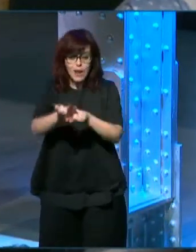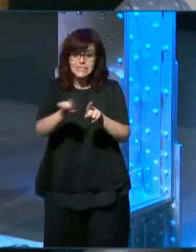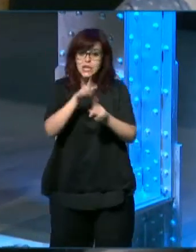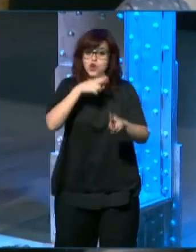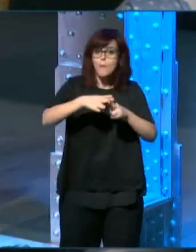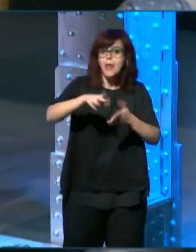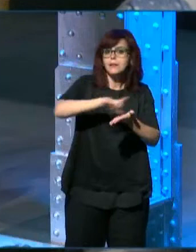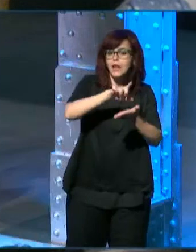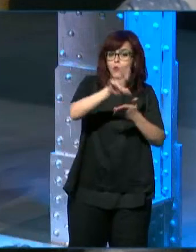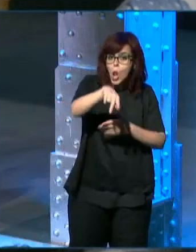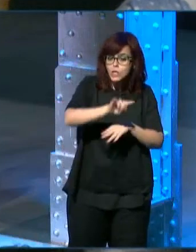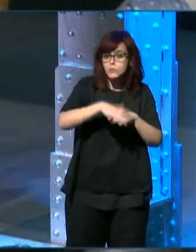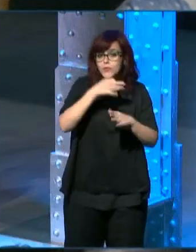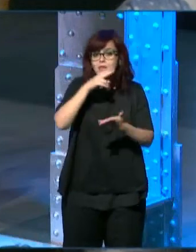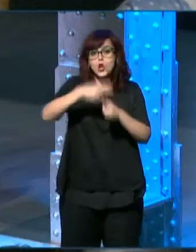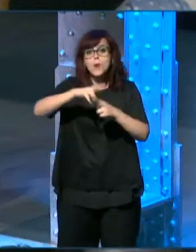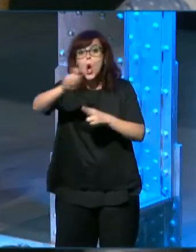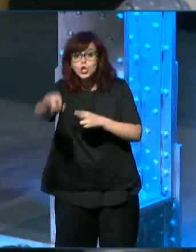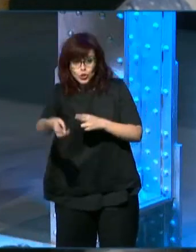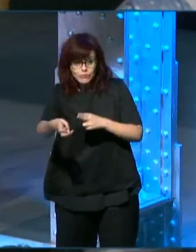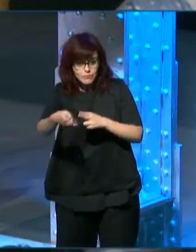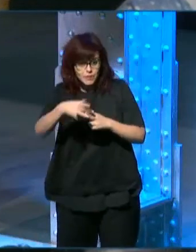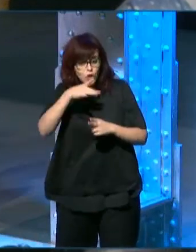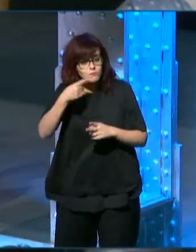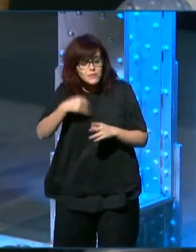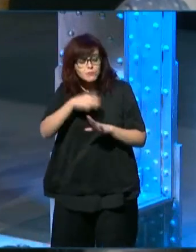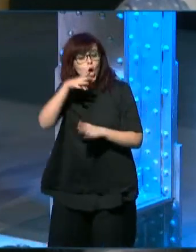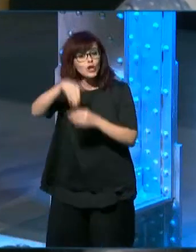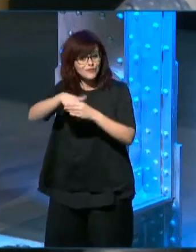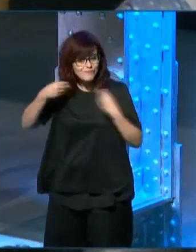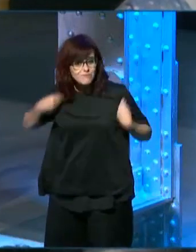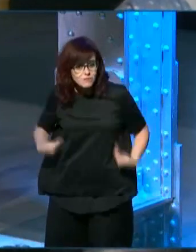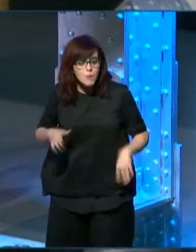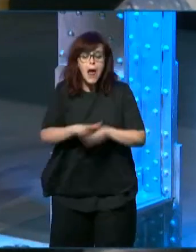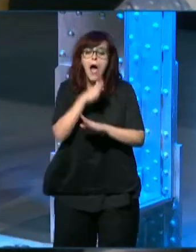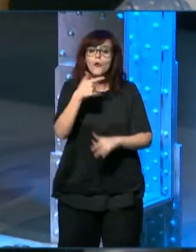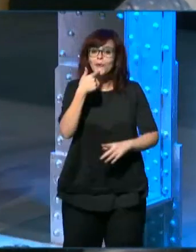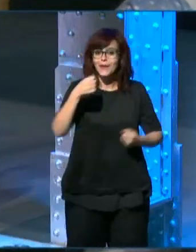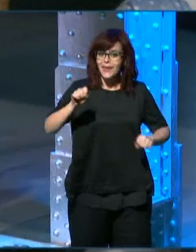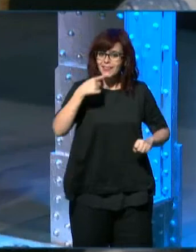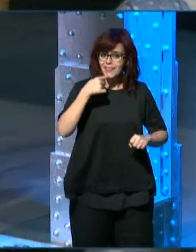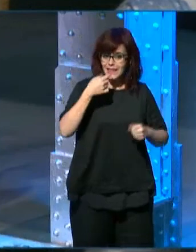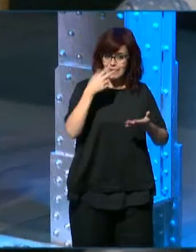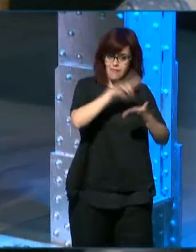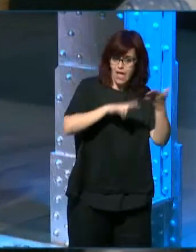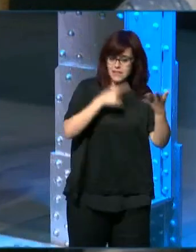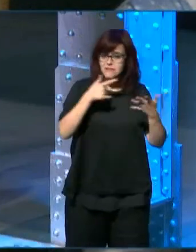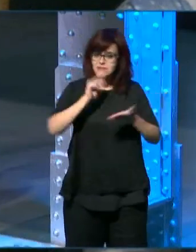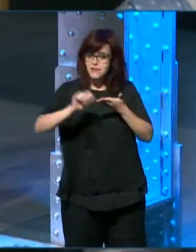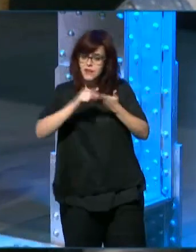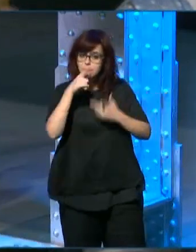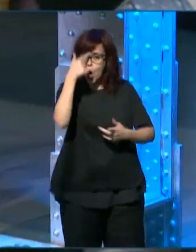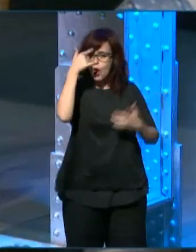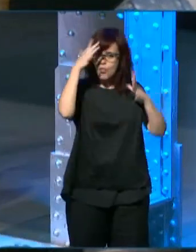¿verdad? A lo mejor va por ahí. Aunque dicen que es importante lo de escribir y leer, porque